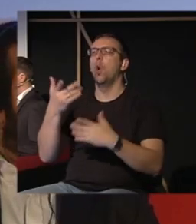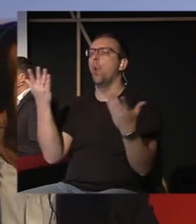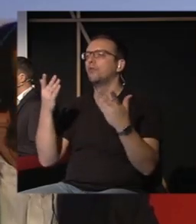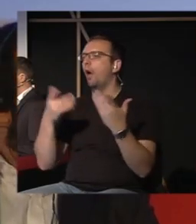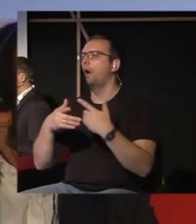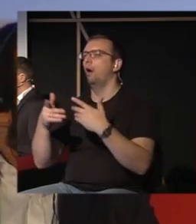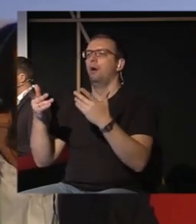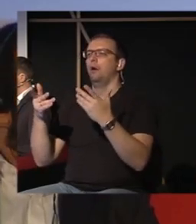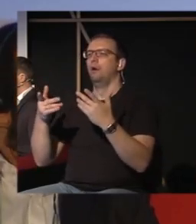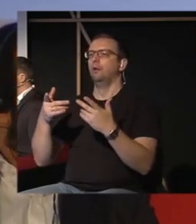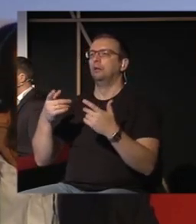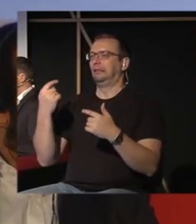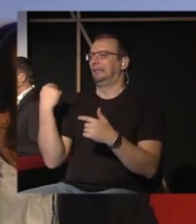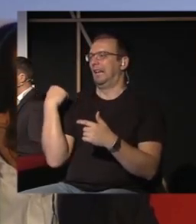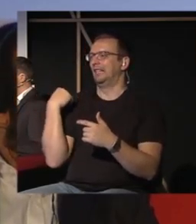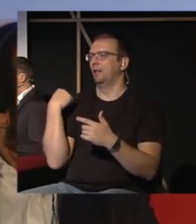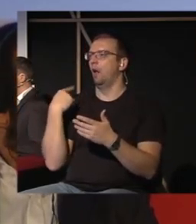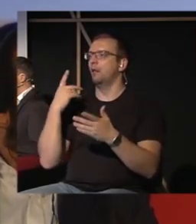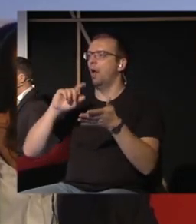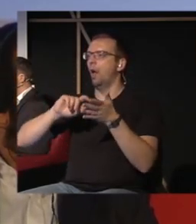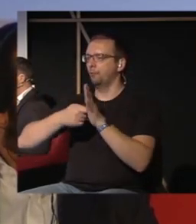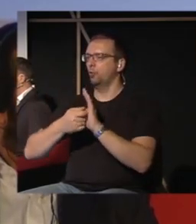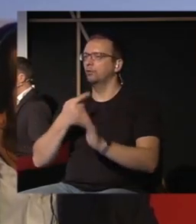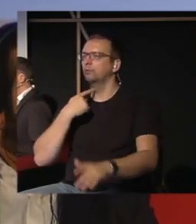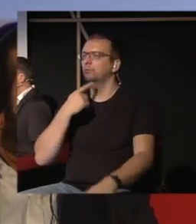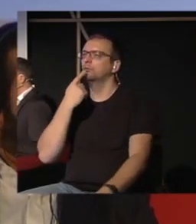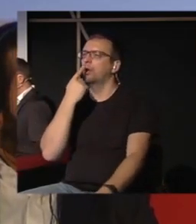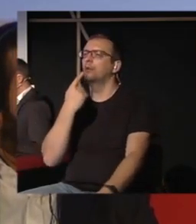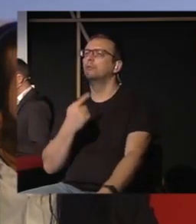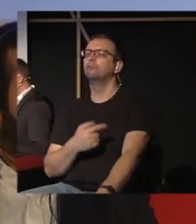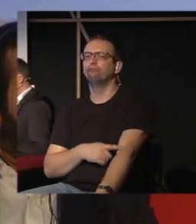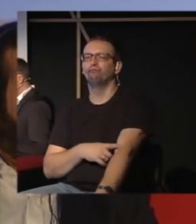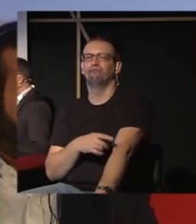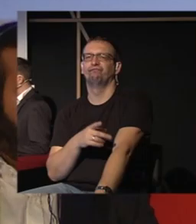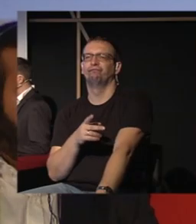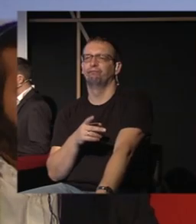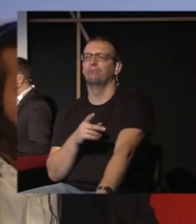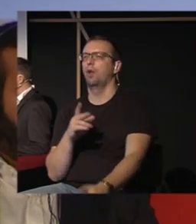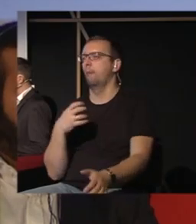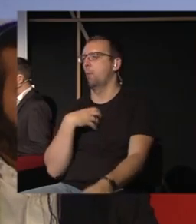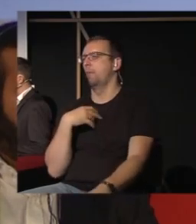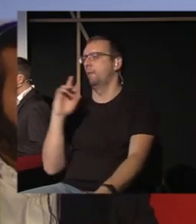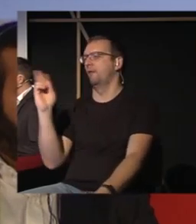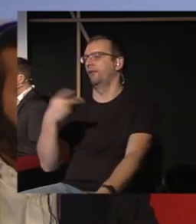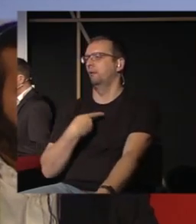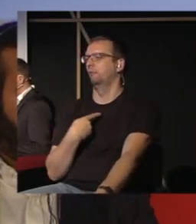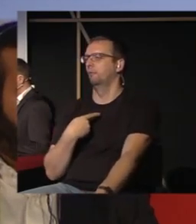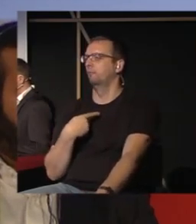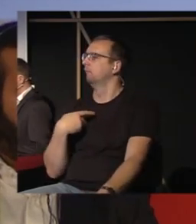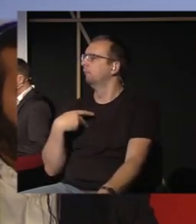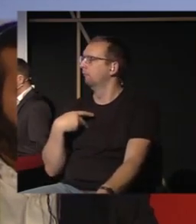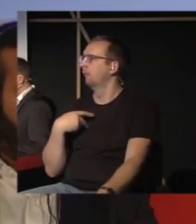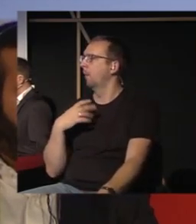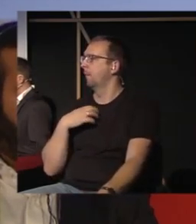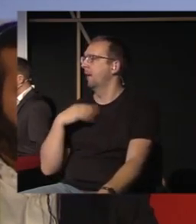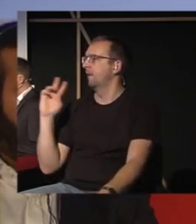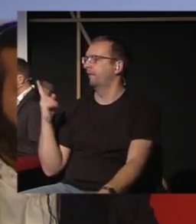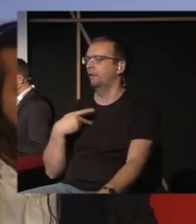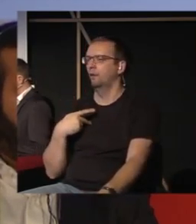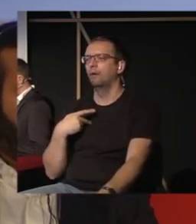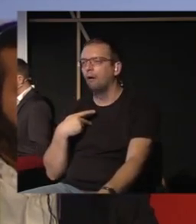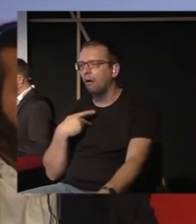conclusión, ¿no? Al final tenemos los mismos problemas. Pero bueno, aún así el coloquio y el comparto de ideas